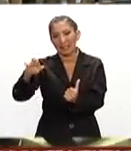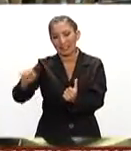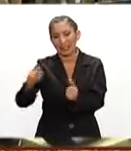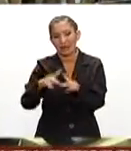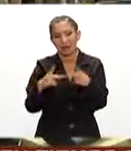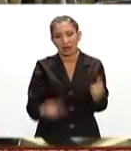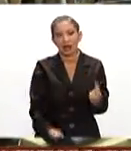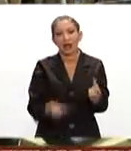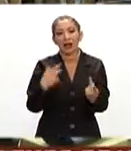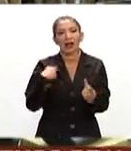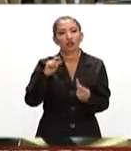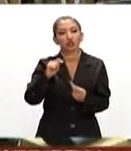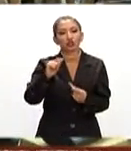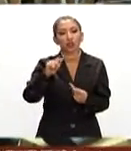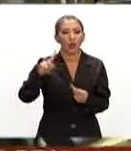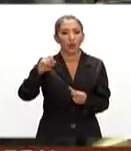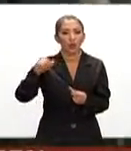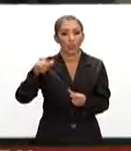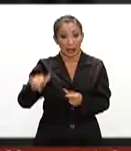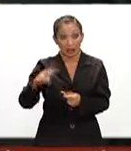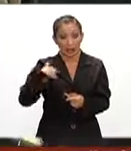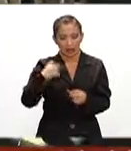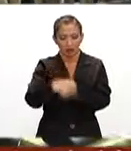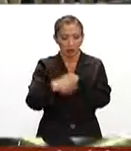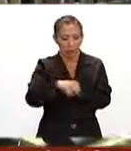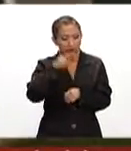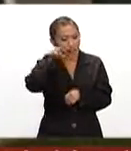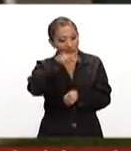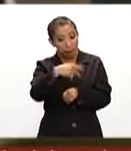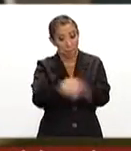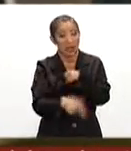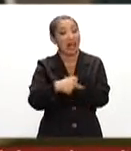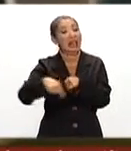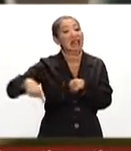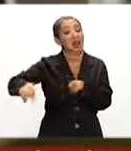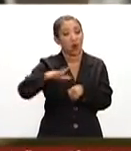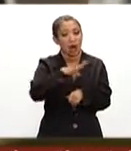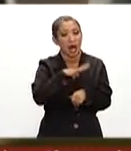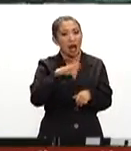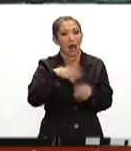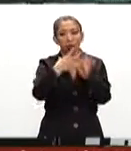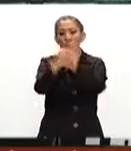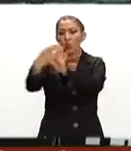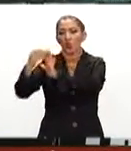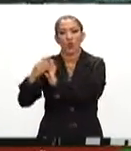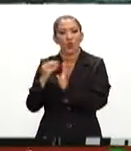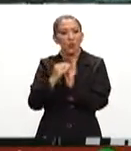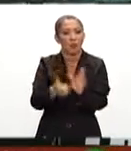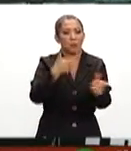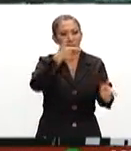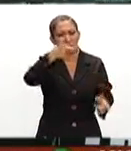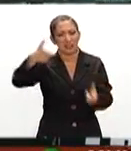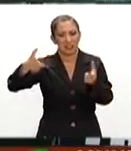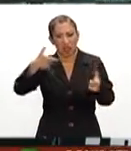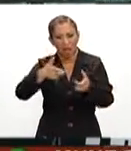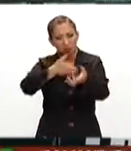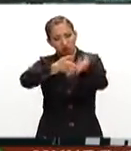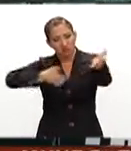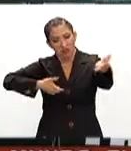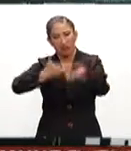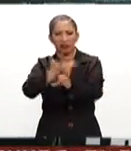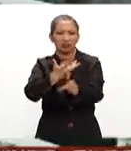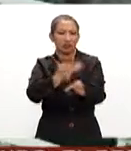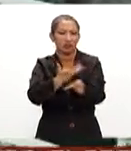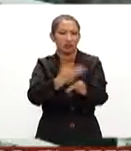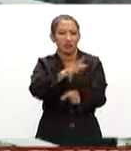USA Today. Los datos evidencian los peligros de la proliferación de pistolas y rifles en